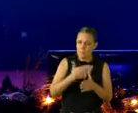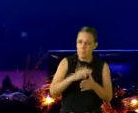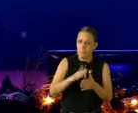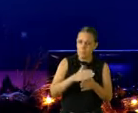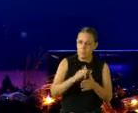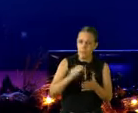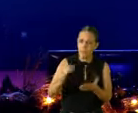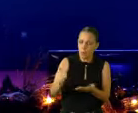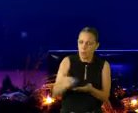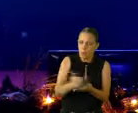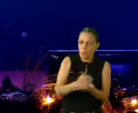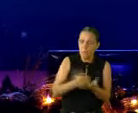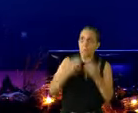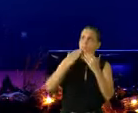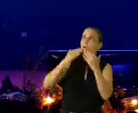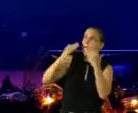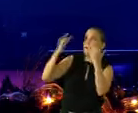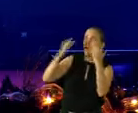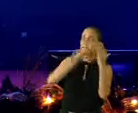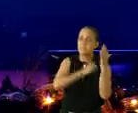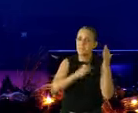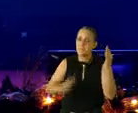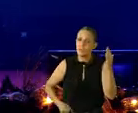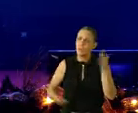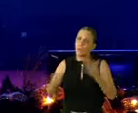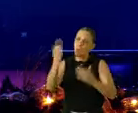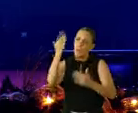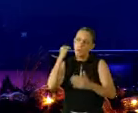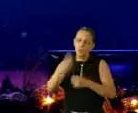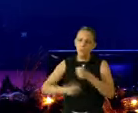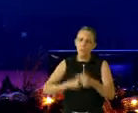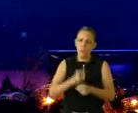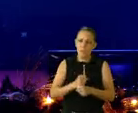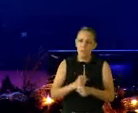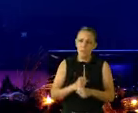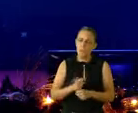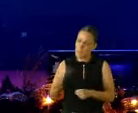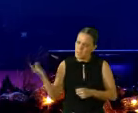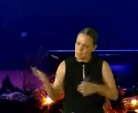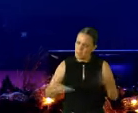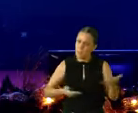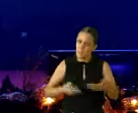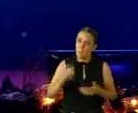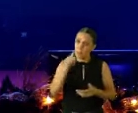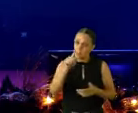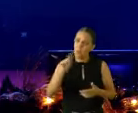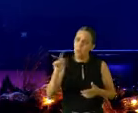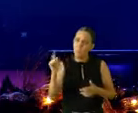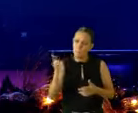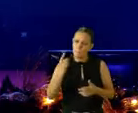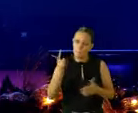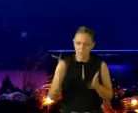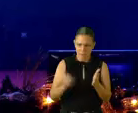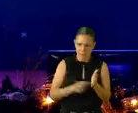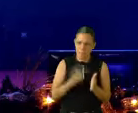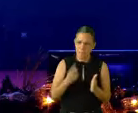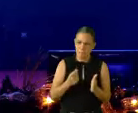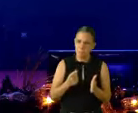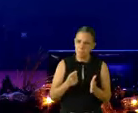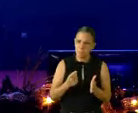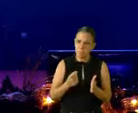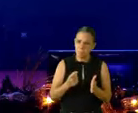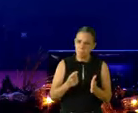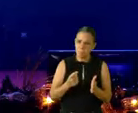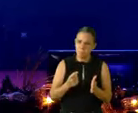Amén. Le invitamos a que si usted está por primera vez, pruebe, verifique cómo de fiel es Dios y pueda honrarlo con